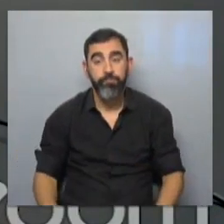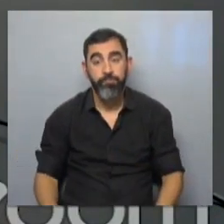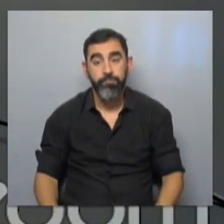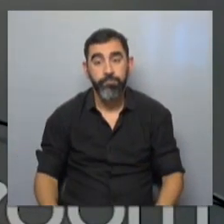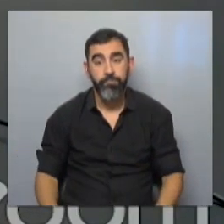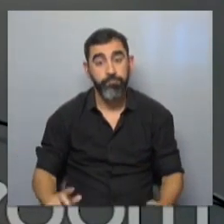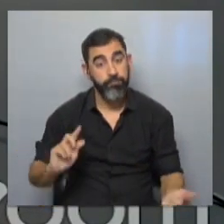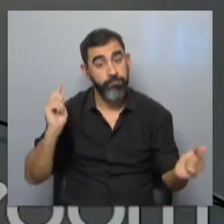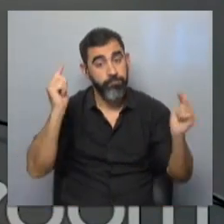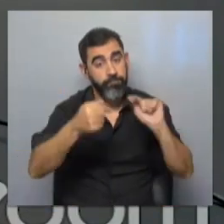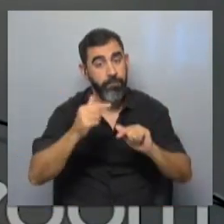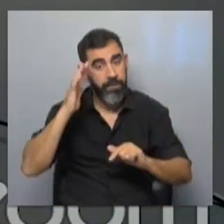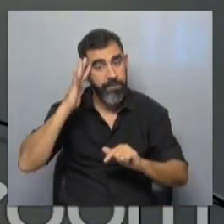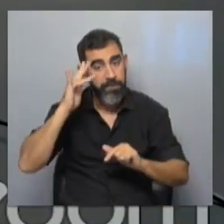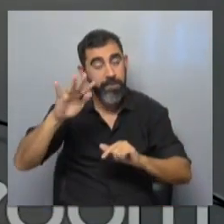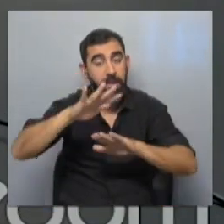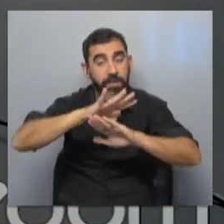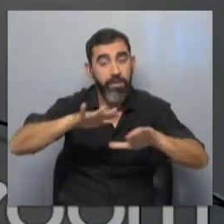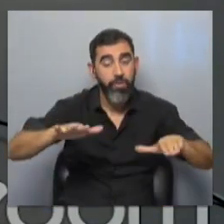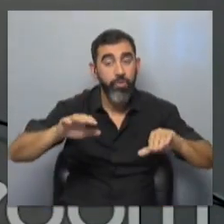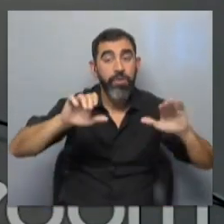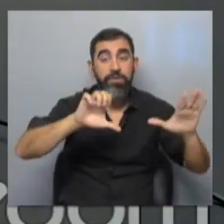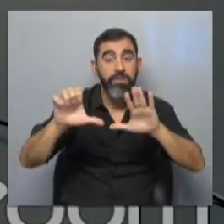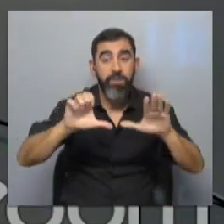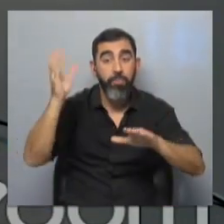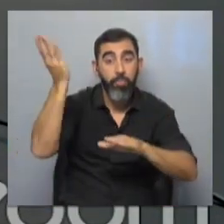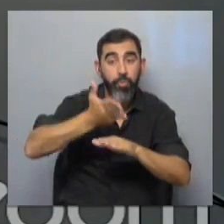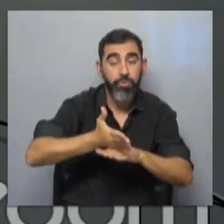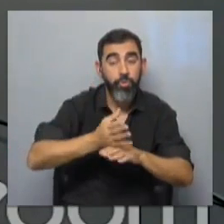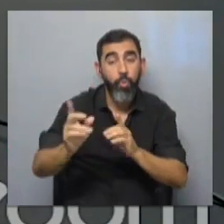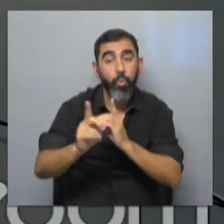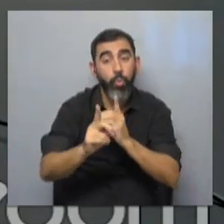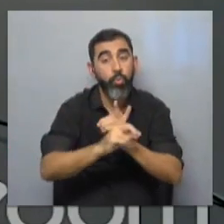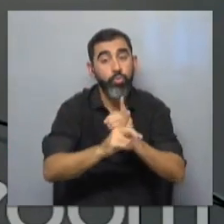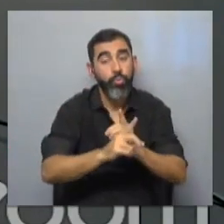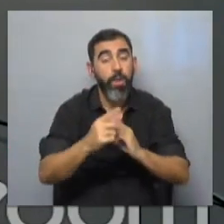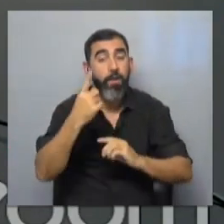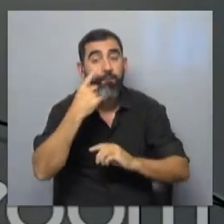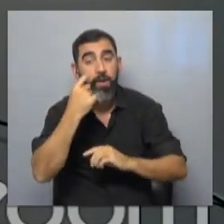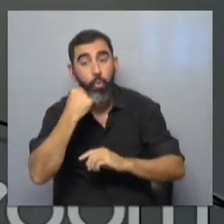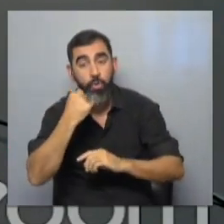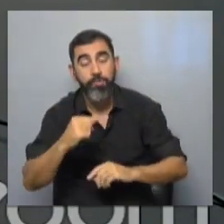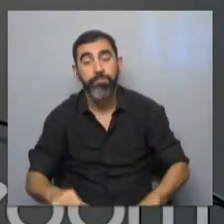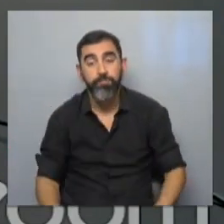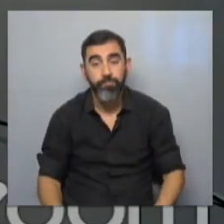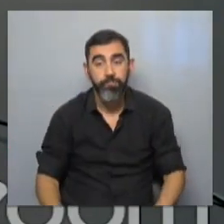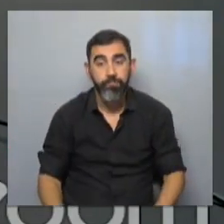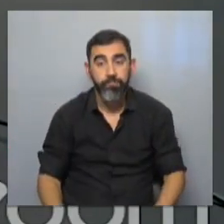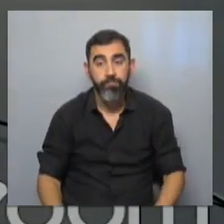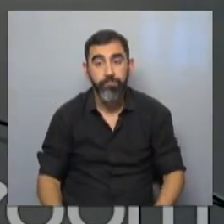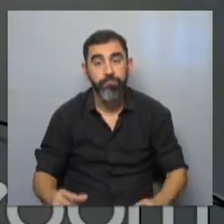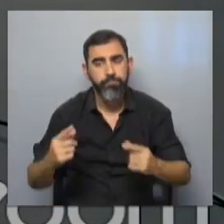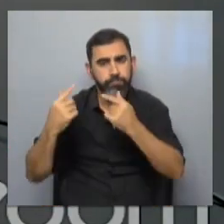Por el contrario, en psiquiatría pediátrica, el 66% de las consultas corresponden a varones. Y esto tiene que ver con